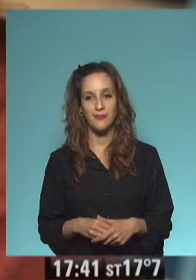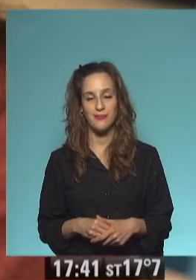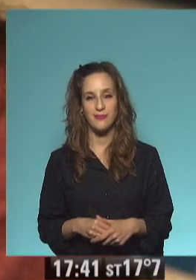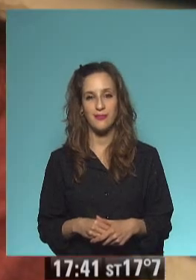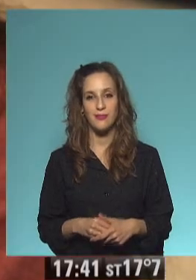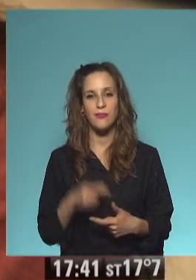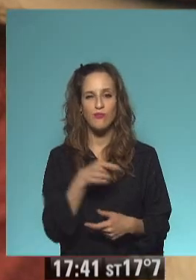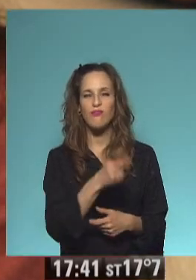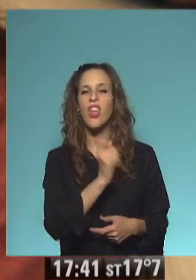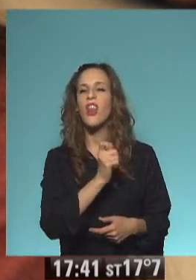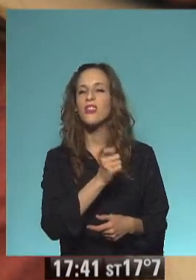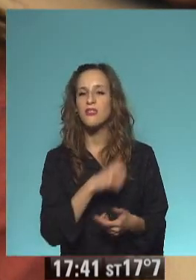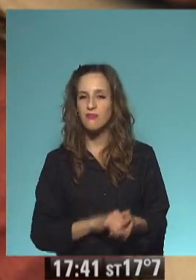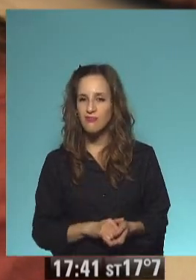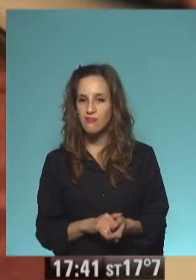¿Sabés quién es ella?